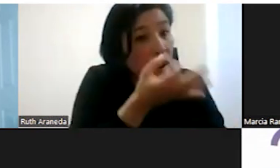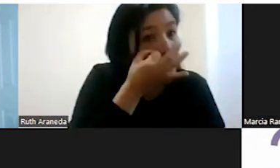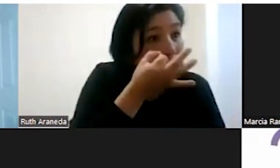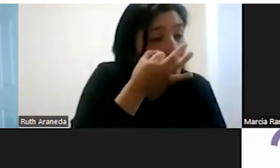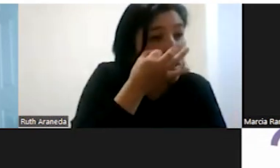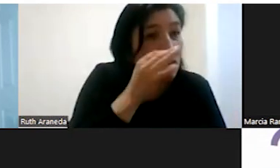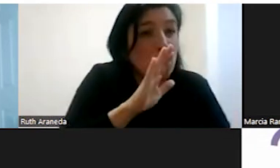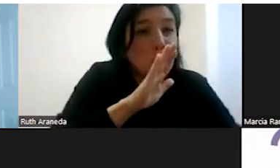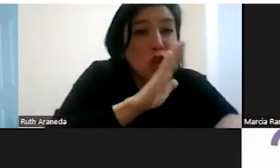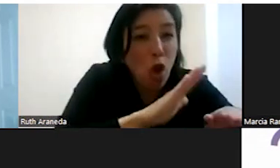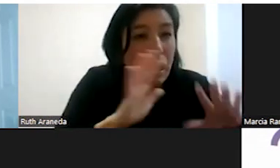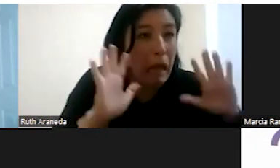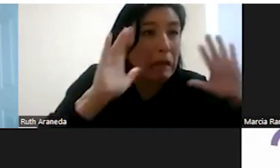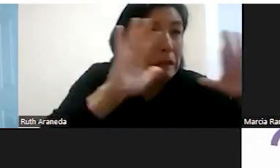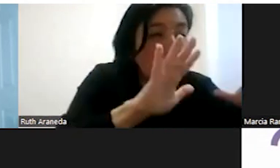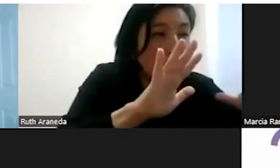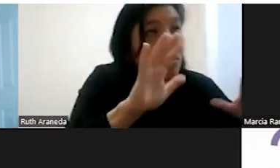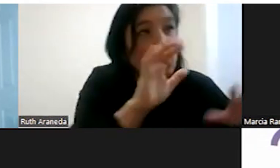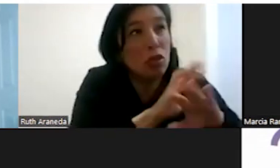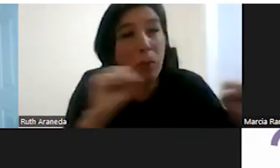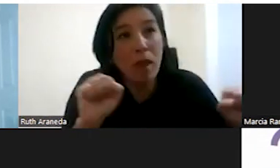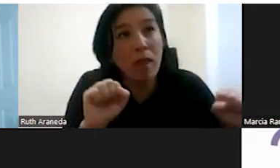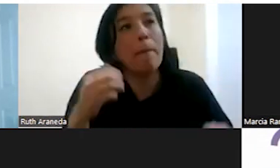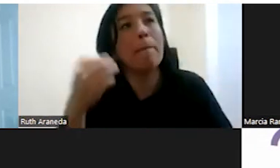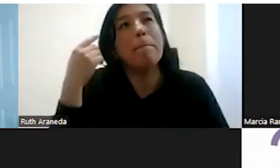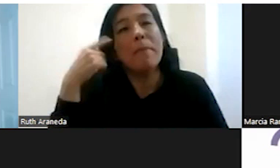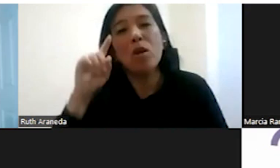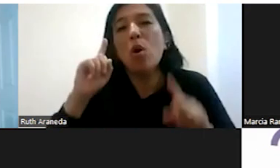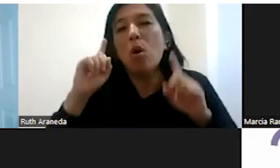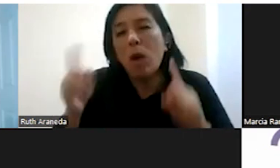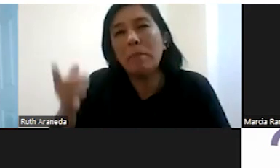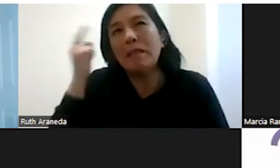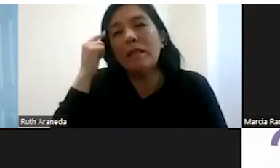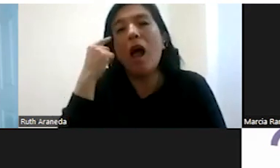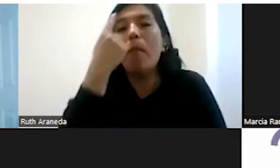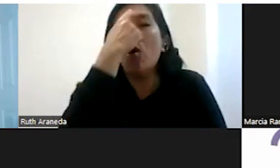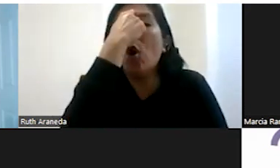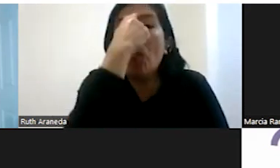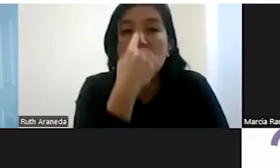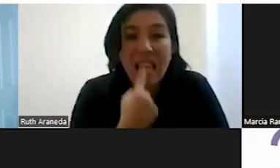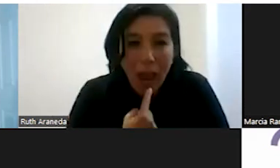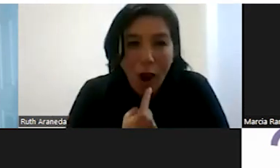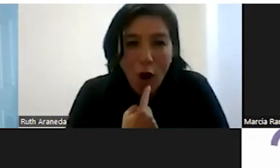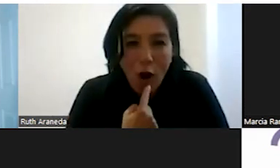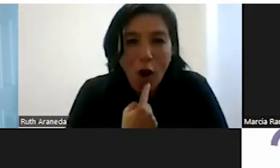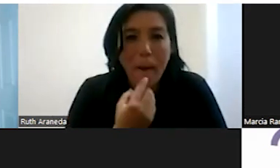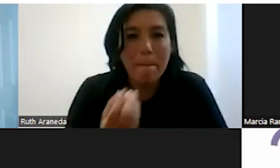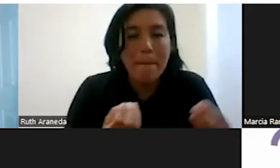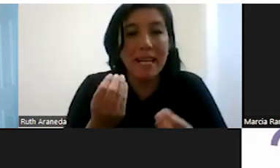al menos con José Miguel pensábamos de pronto hacer un museo, tener que estas personas de las